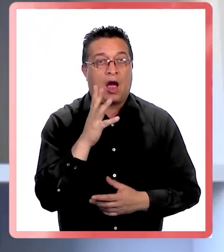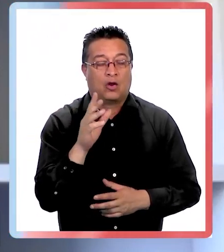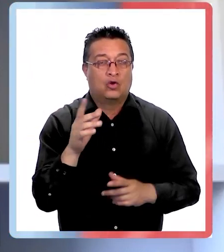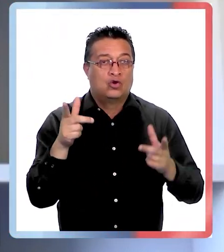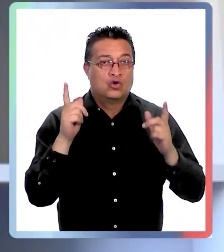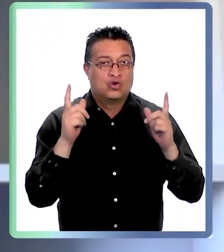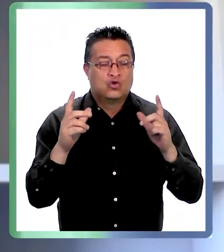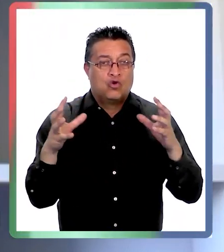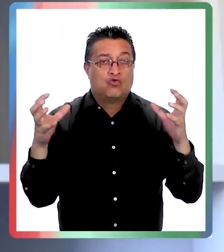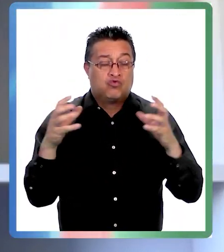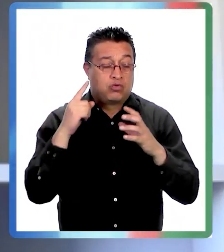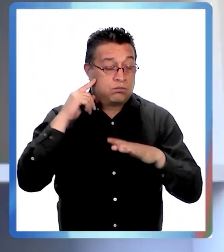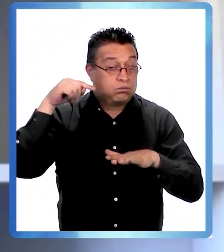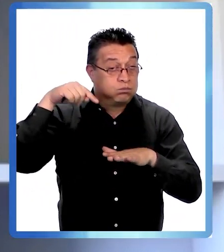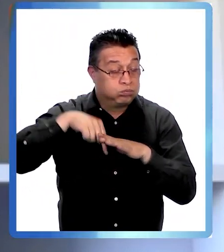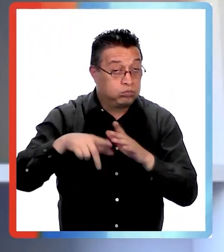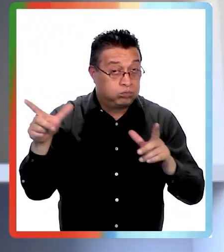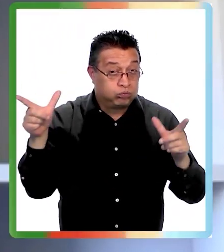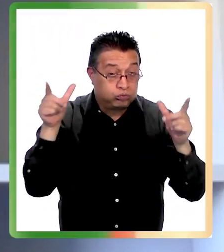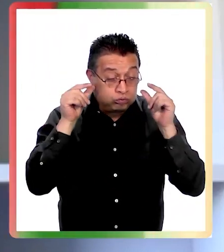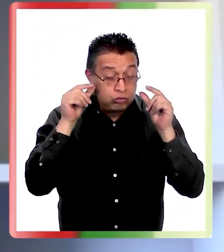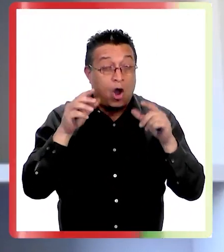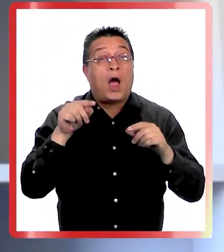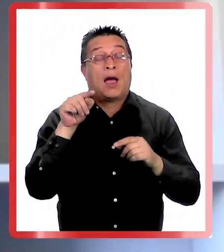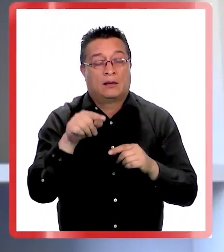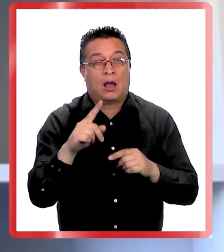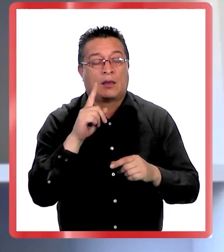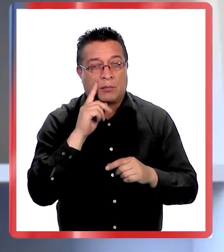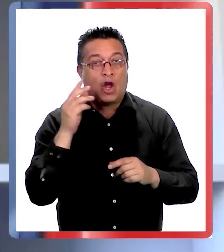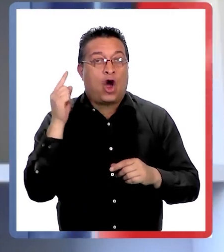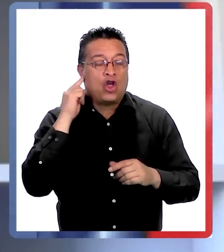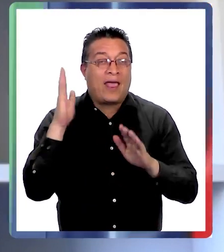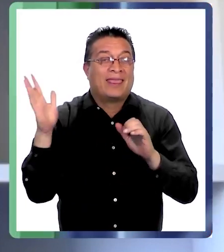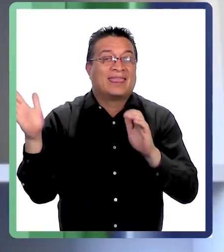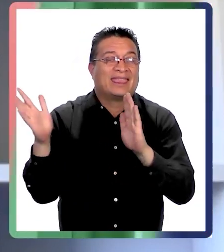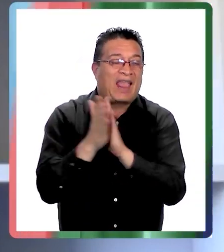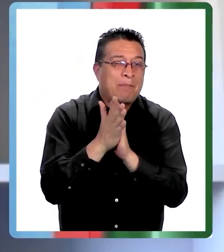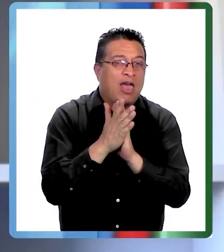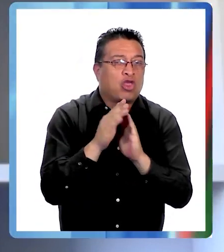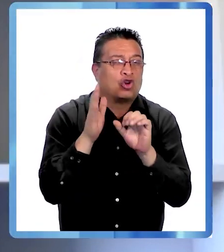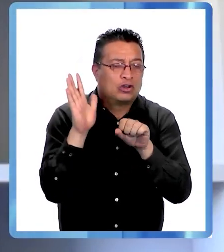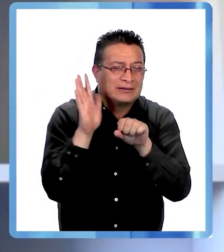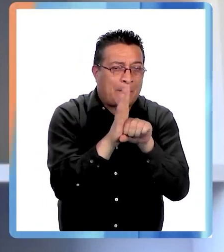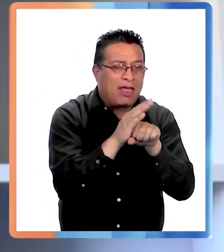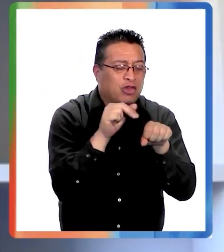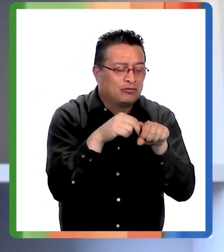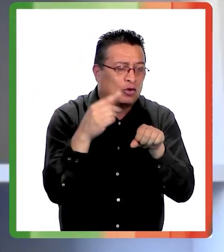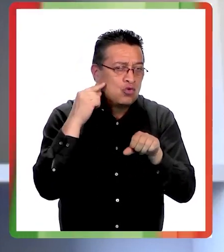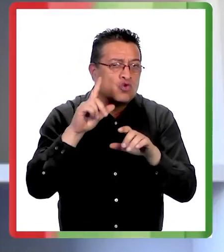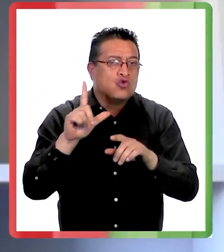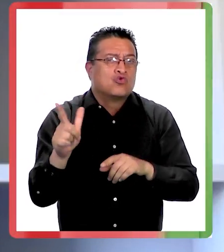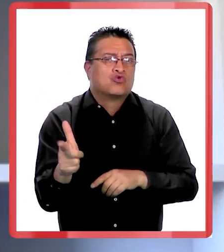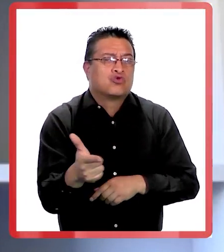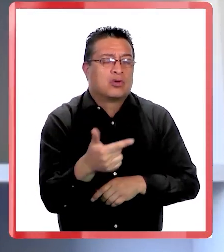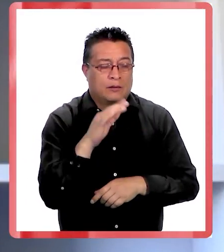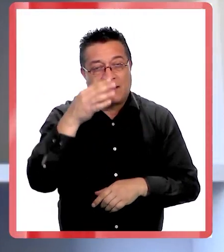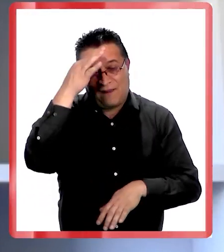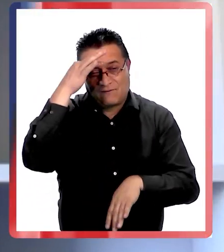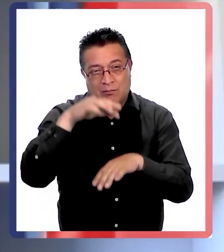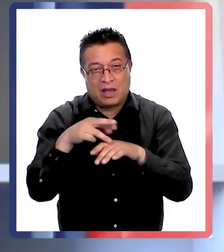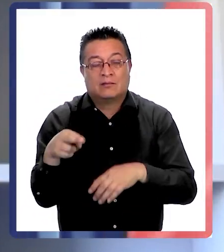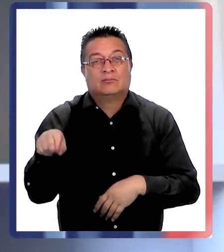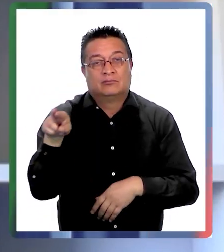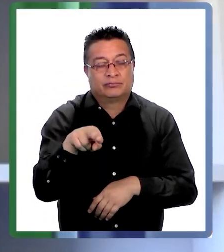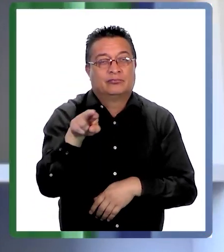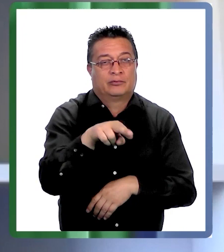debut agudo de una pérdida auditiva de un minuto a otro, que tengan el oído tapado por mucho tiempo, y ya enfermedades